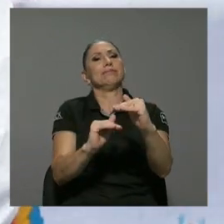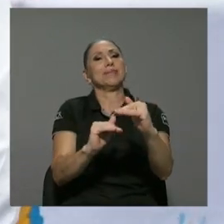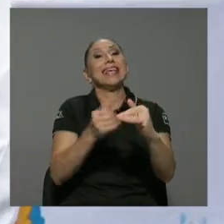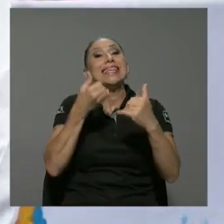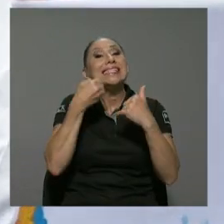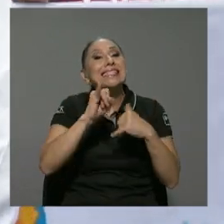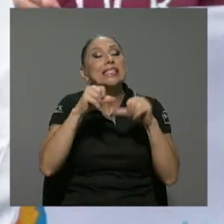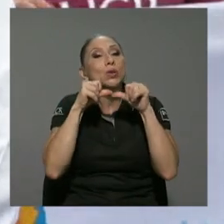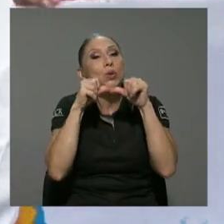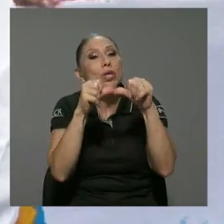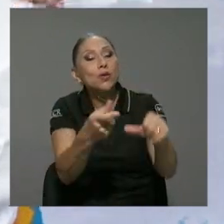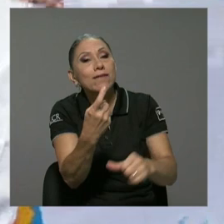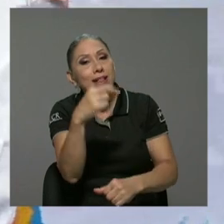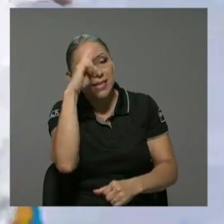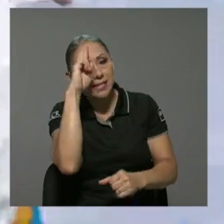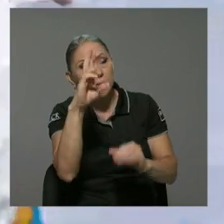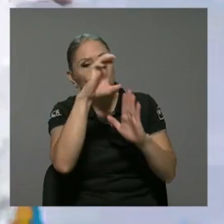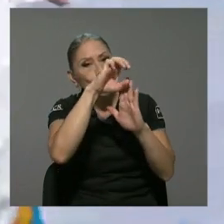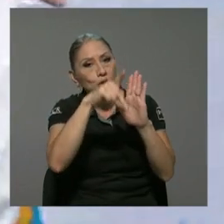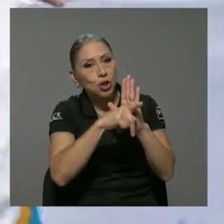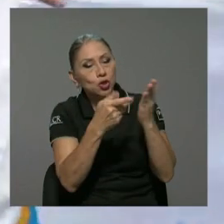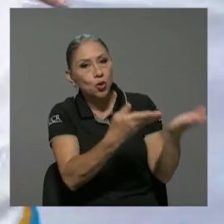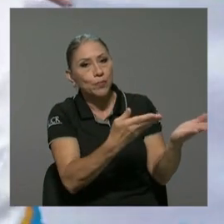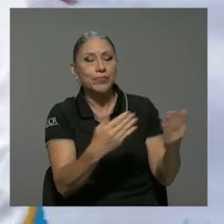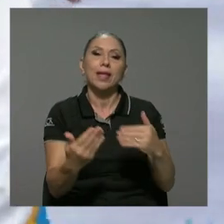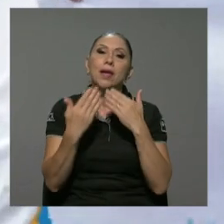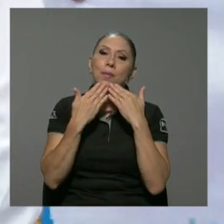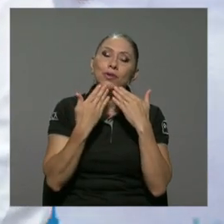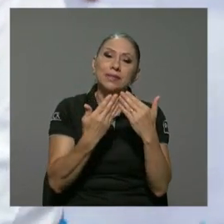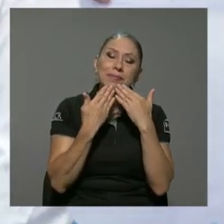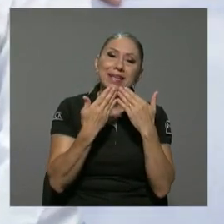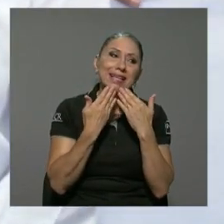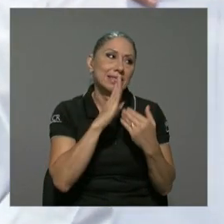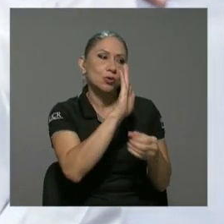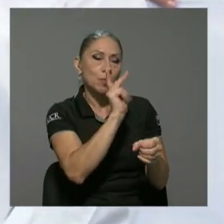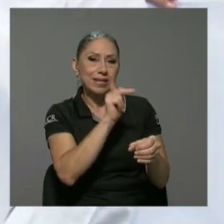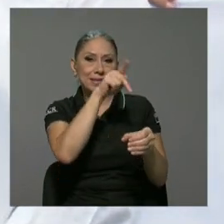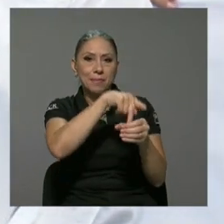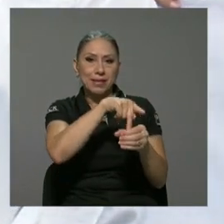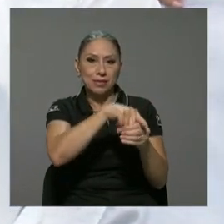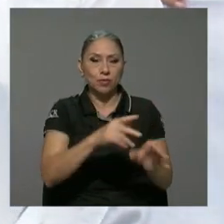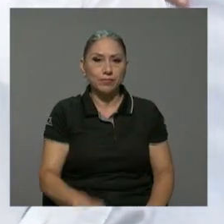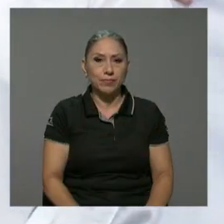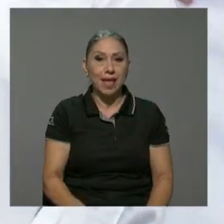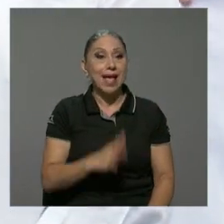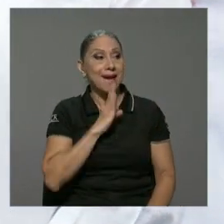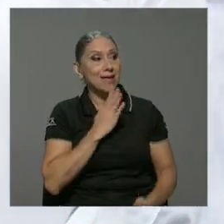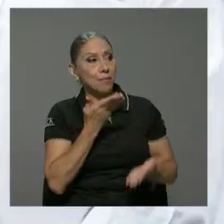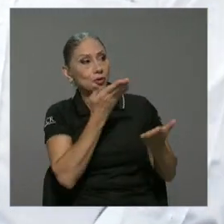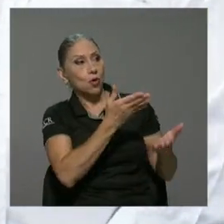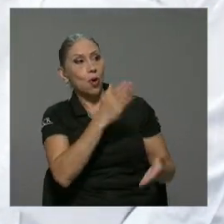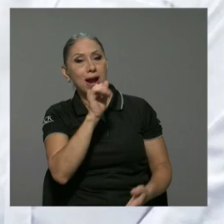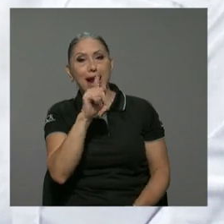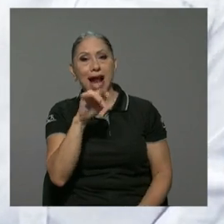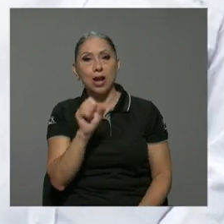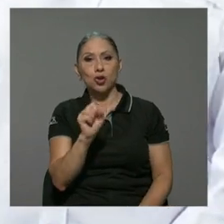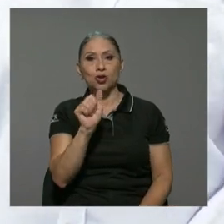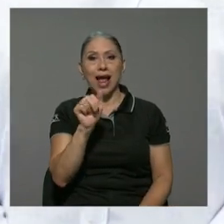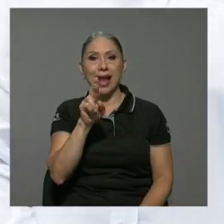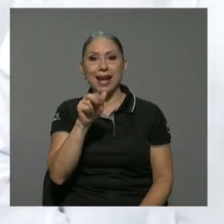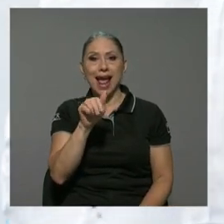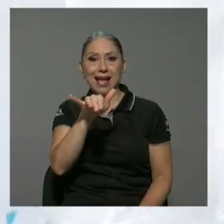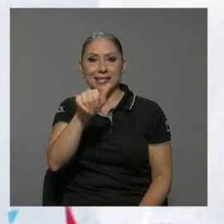de la República. Muchísimas gracias, don Carlos, por su participación. Hablábamos con don Carlos Araya, representante del